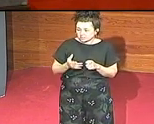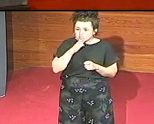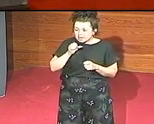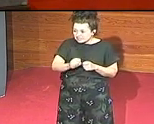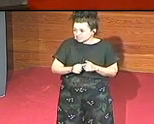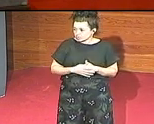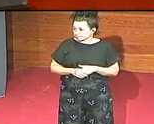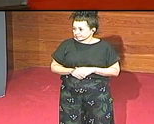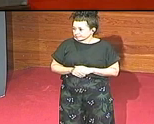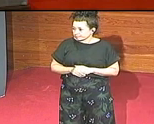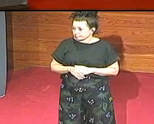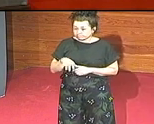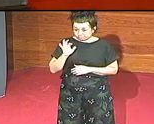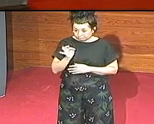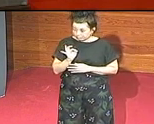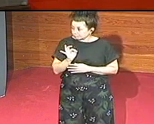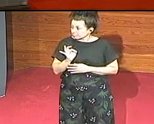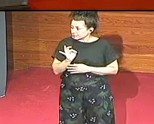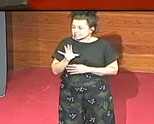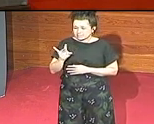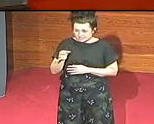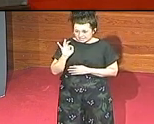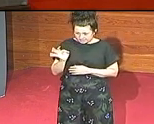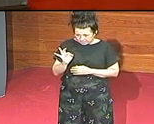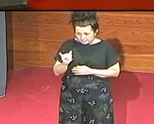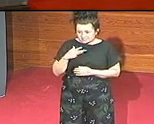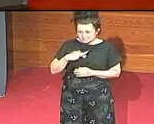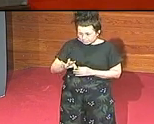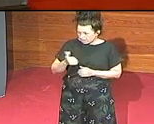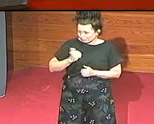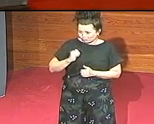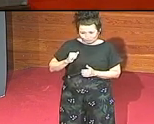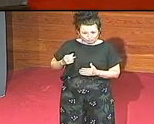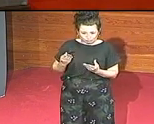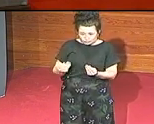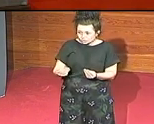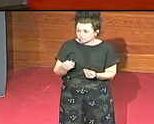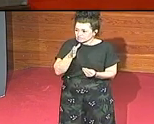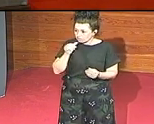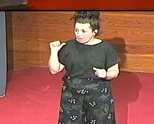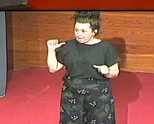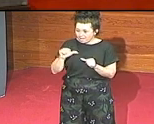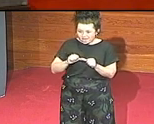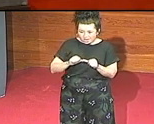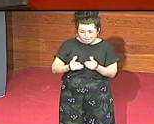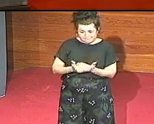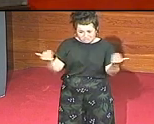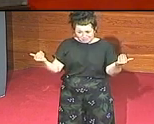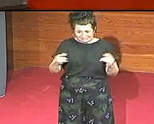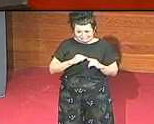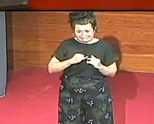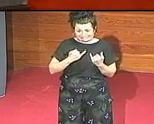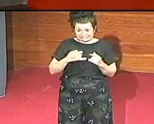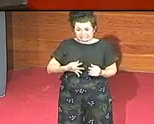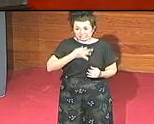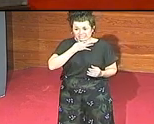desde luego sí que tiene potencial y sobre todo con las nuevas tecnologías a los periódicos ahora ya sabes están en crisis porque además